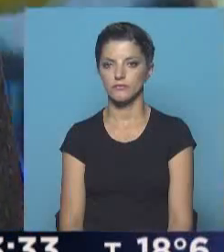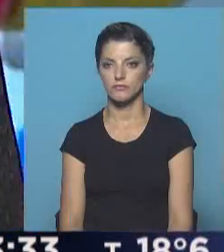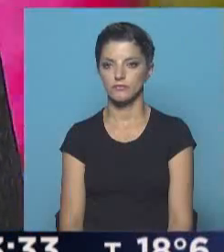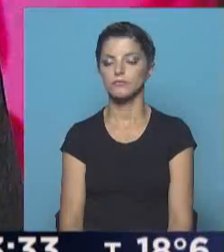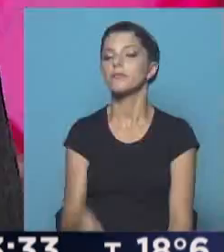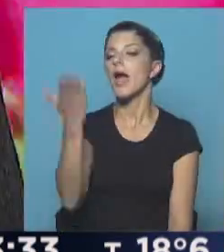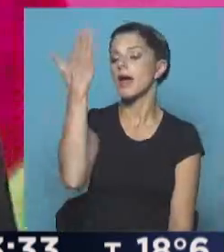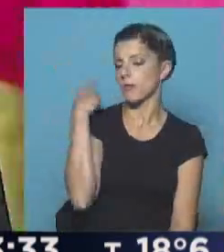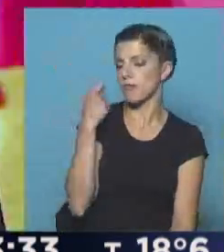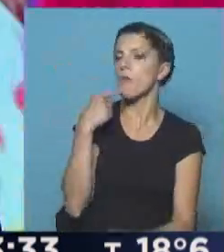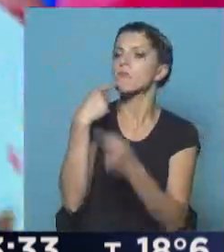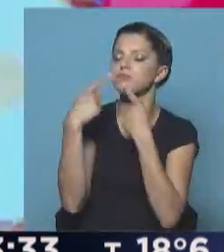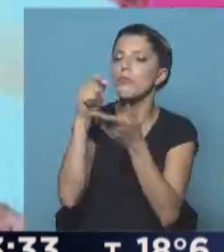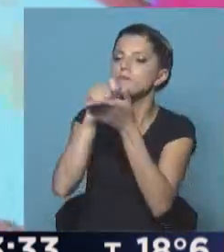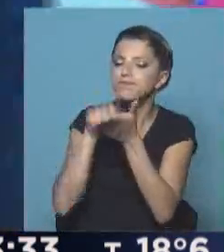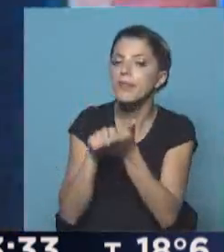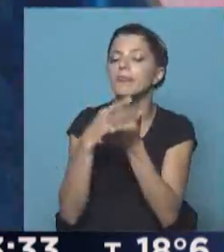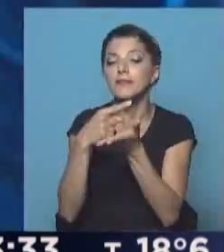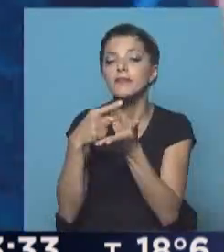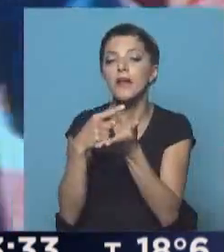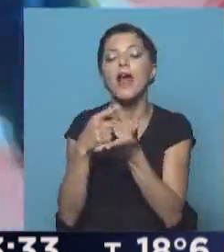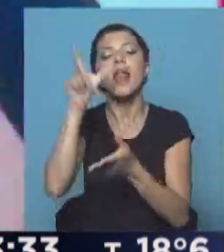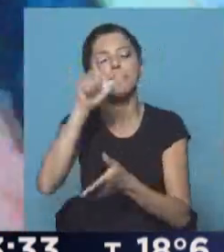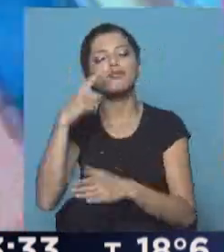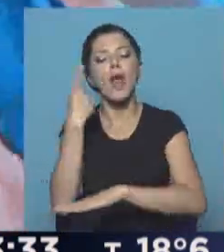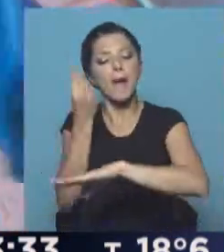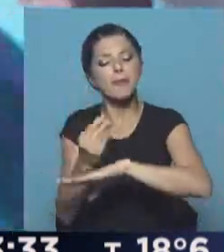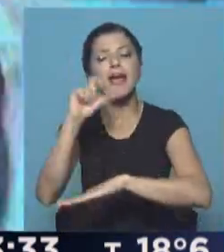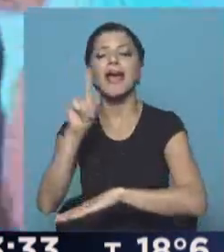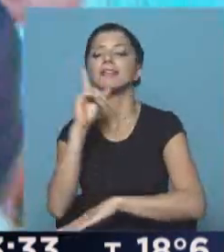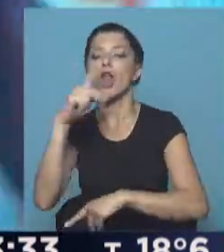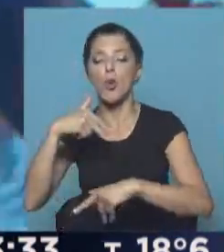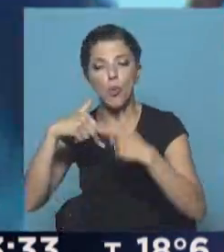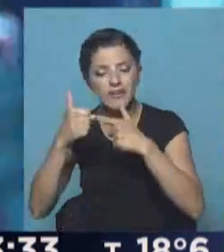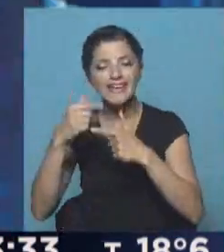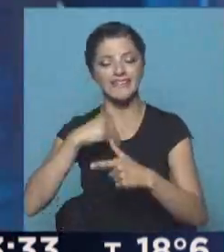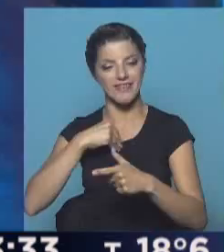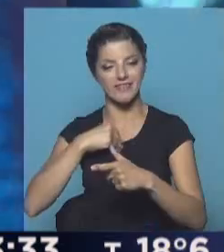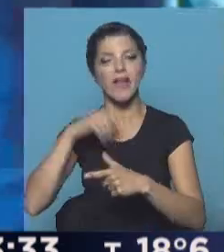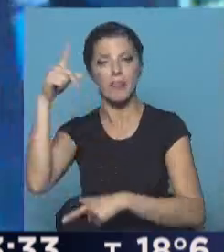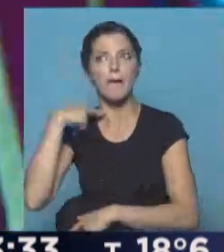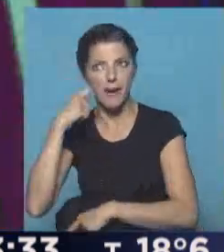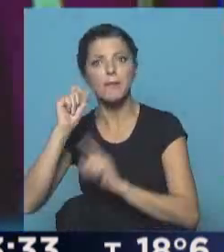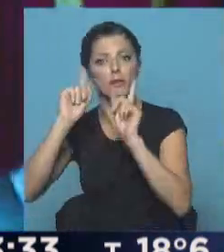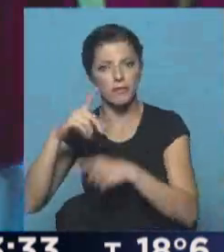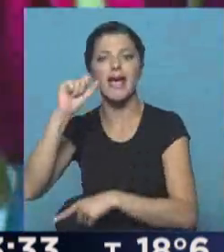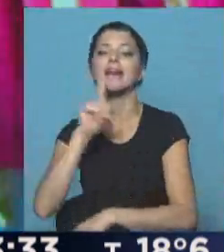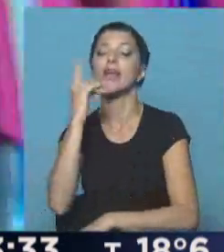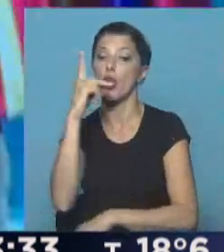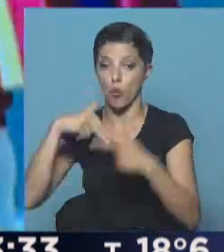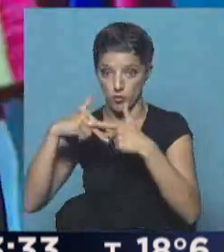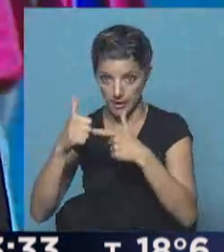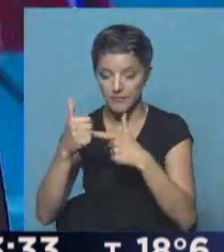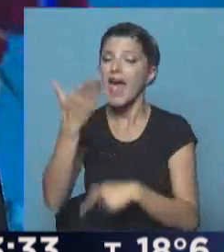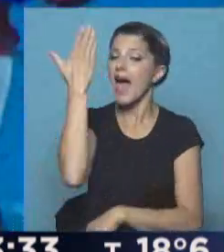reciente encuesta dice que por muy poquito los catalanes se sienten tan catalanes como españoles. Hace algunas semanas estuvo Raúl Romeva, consejero